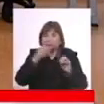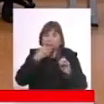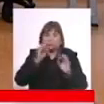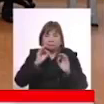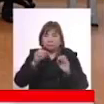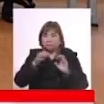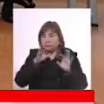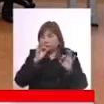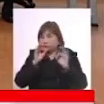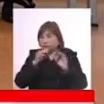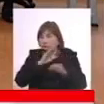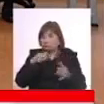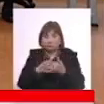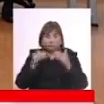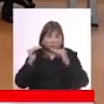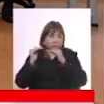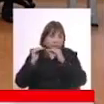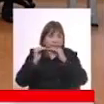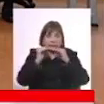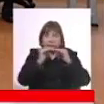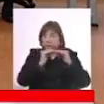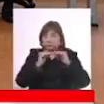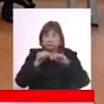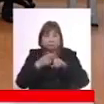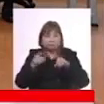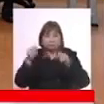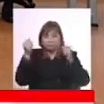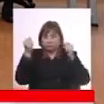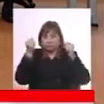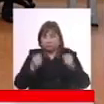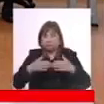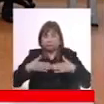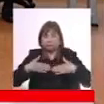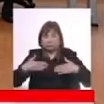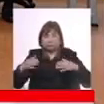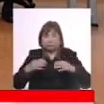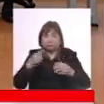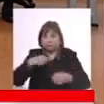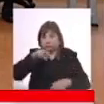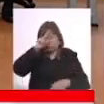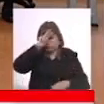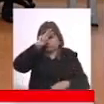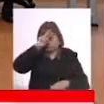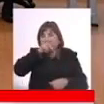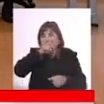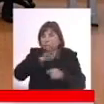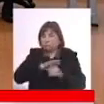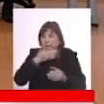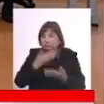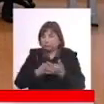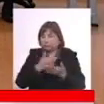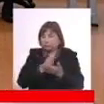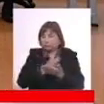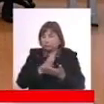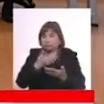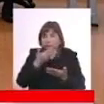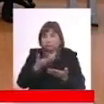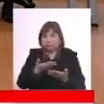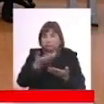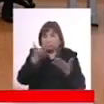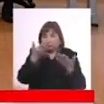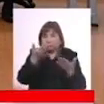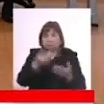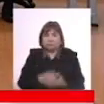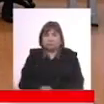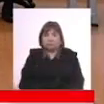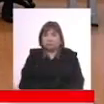nadie es más que nadie. Todos somos iguales y todos tenemos que empujar este coche que se llama Perú. Gracias por su participación y tienen ustedes